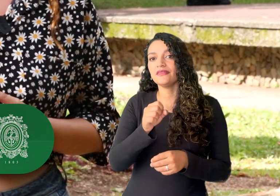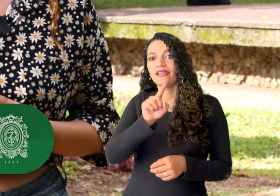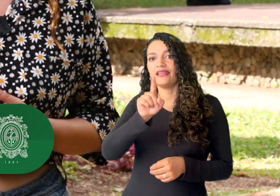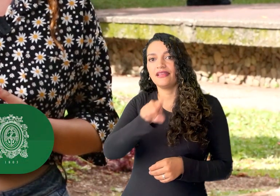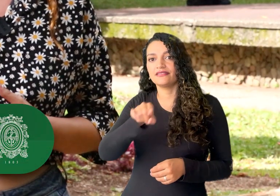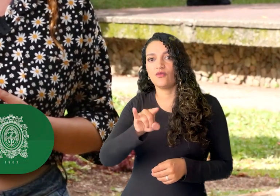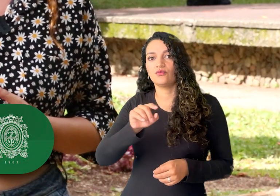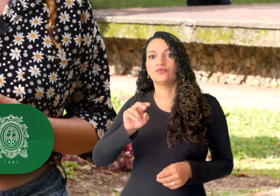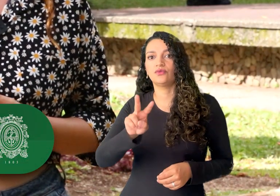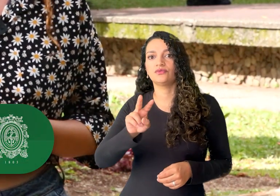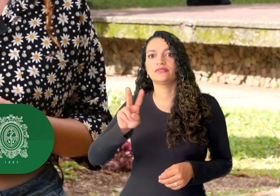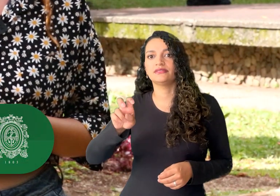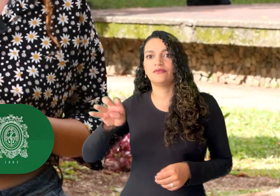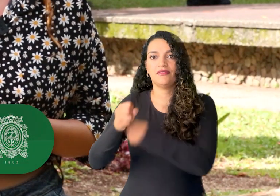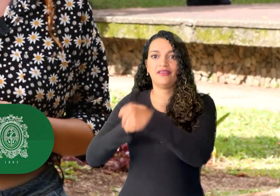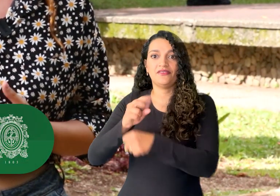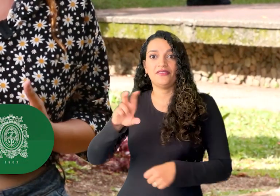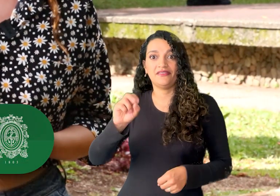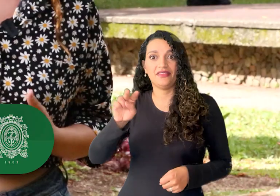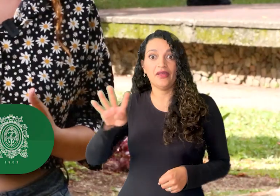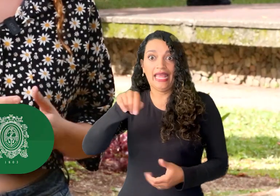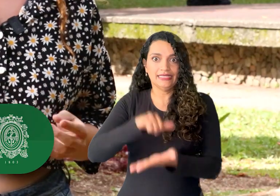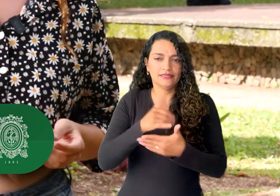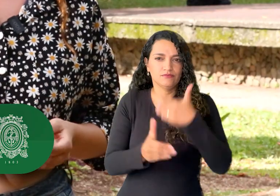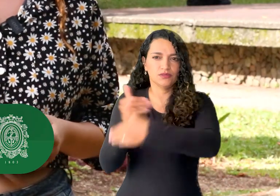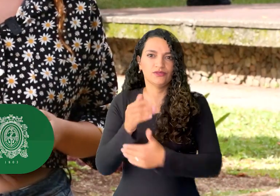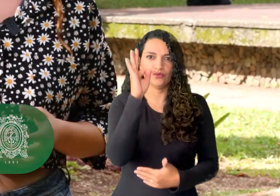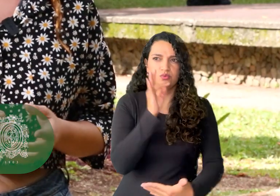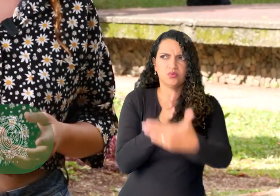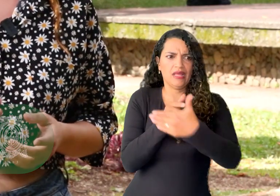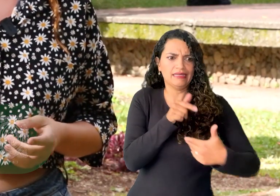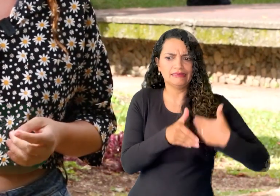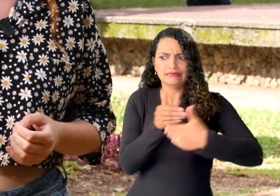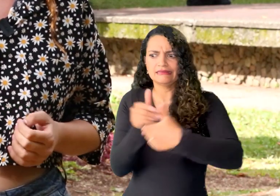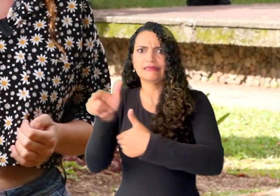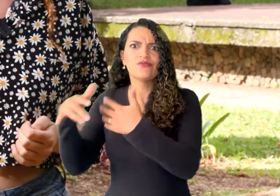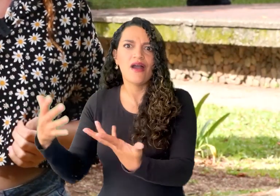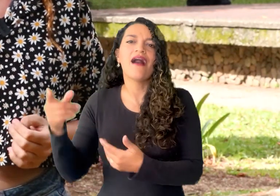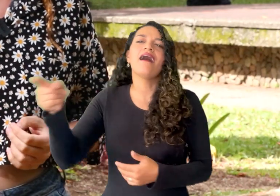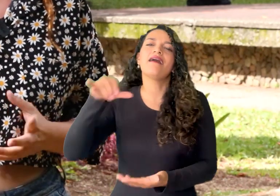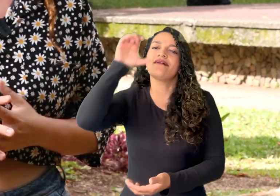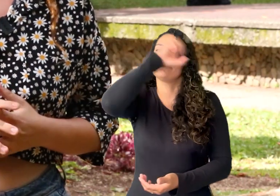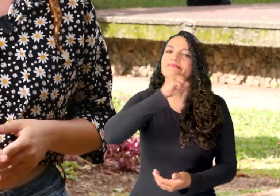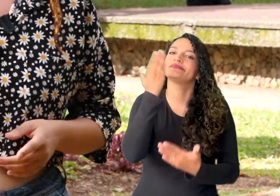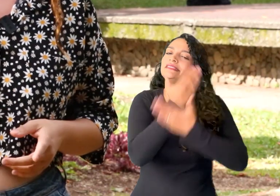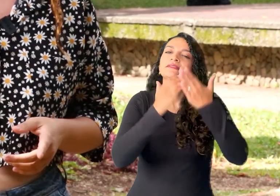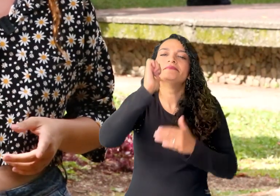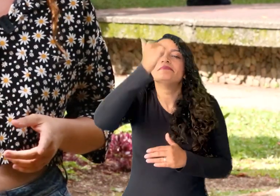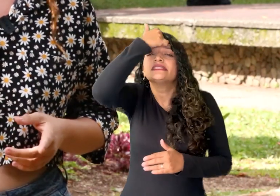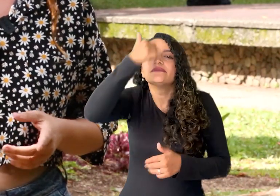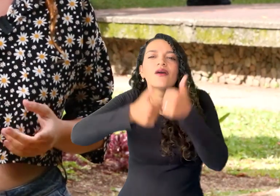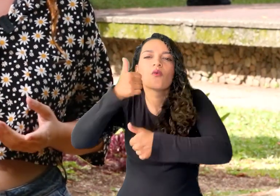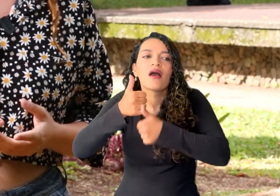sentencia SU 279 de 2024, sentencia con la que finaliza el trámite de revisión de la acción de tutela, el